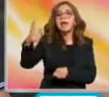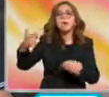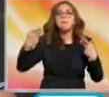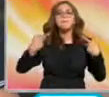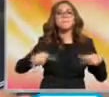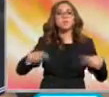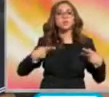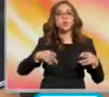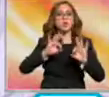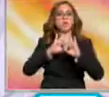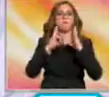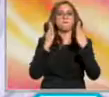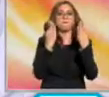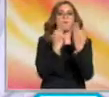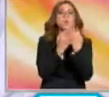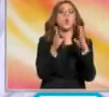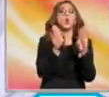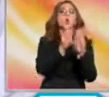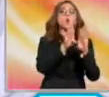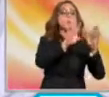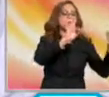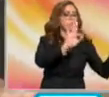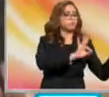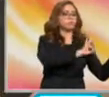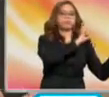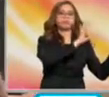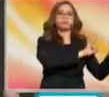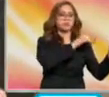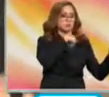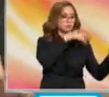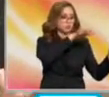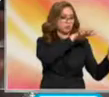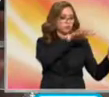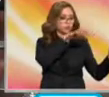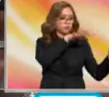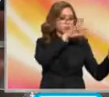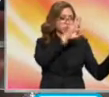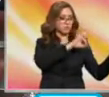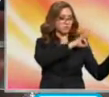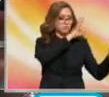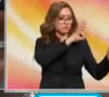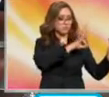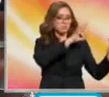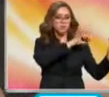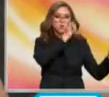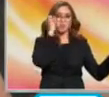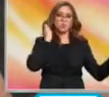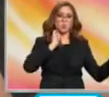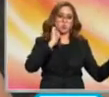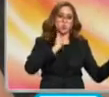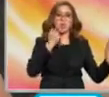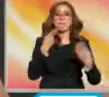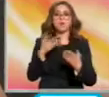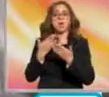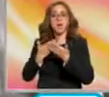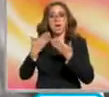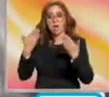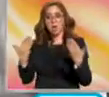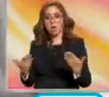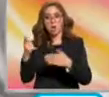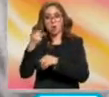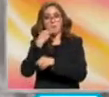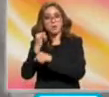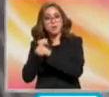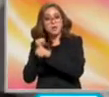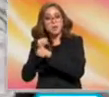en la época, sobre cómo se tocaba, se leía esa misma partitura, se puede leer hoy de una manera muy distinta, porque, bueno, a través de la investigación musical,